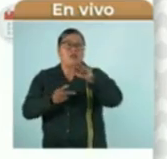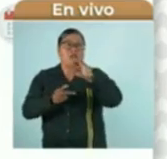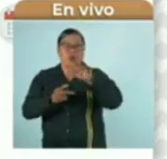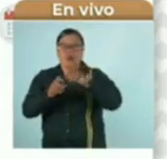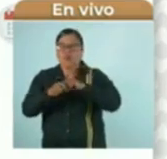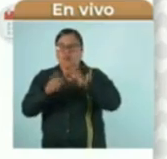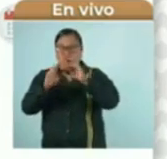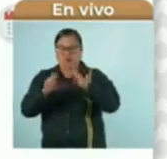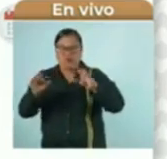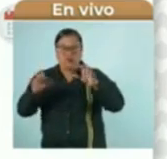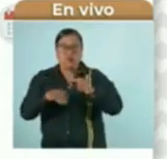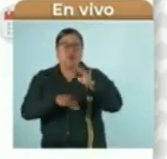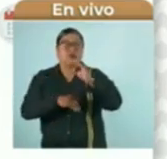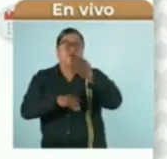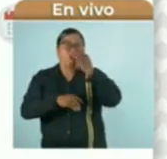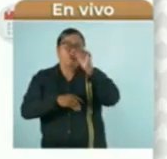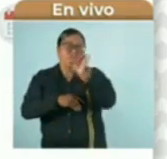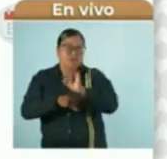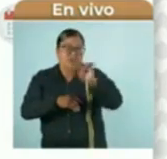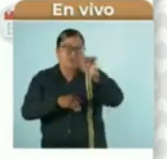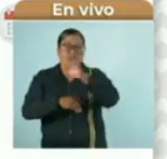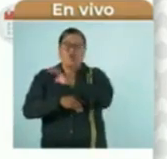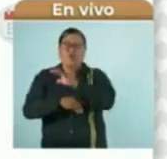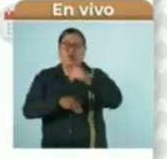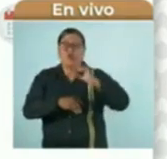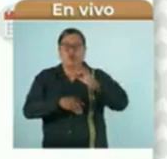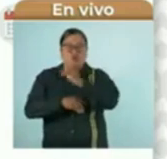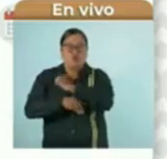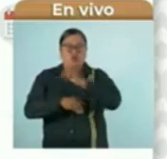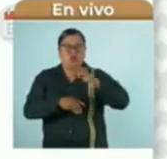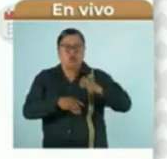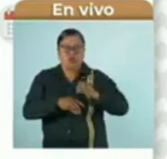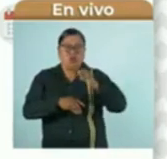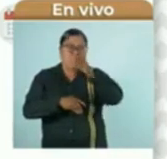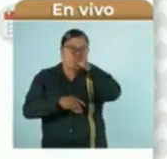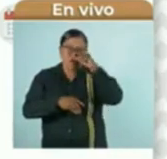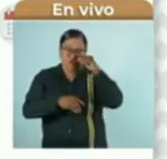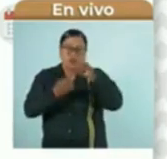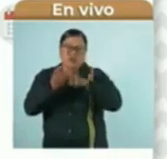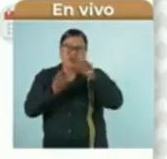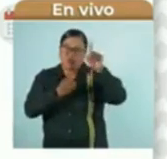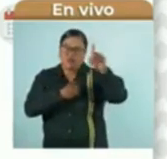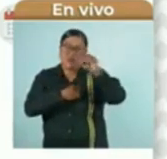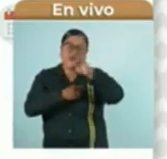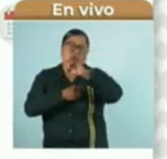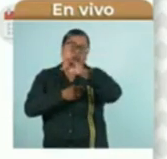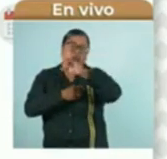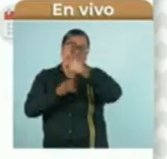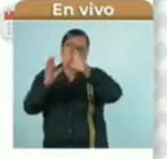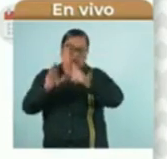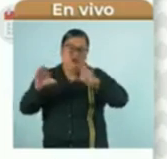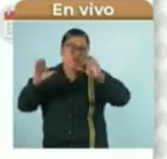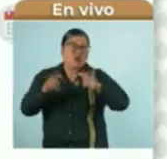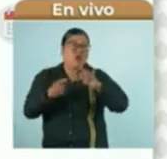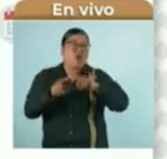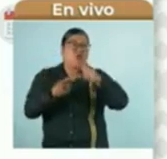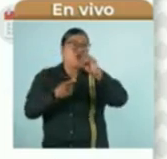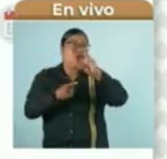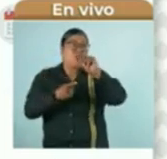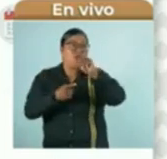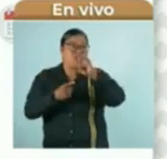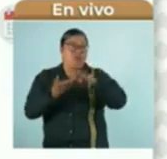Cruz Santa Cruz Flores Magón y Ocotlán de Juárez también en la costa Ocotlán de Juárez y El Ocote los dos